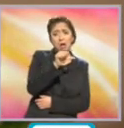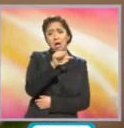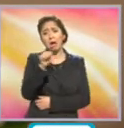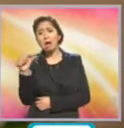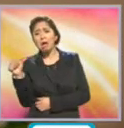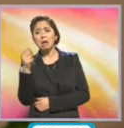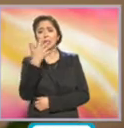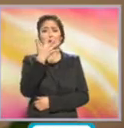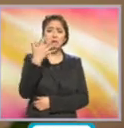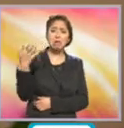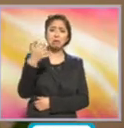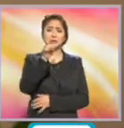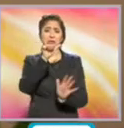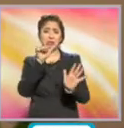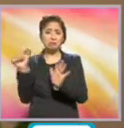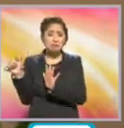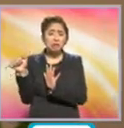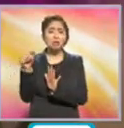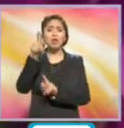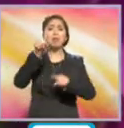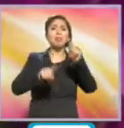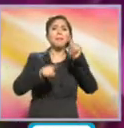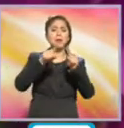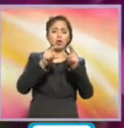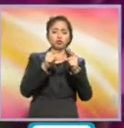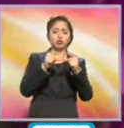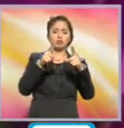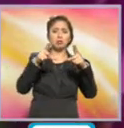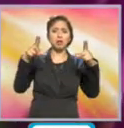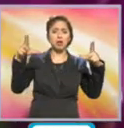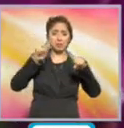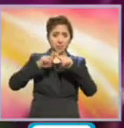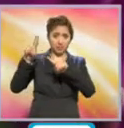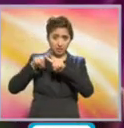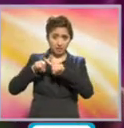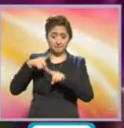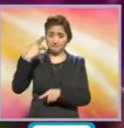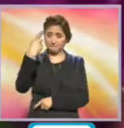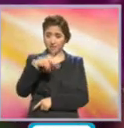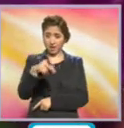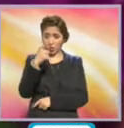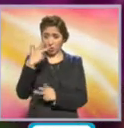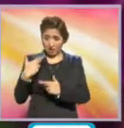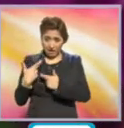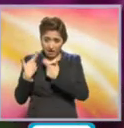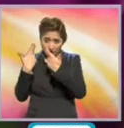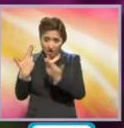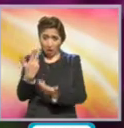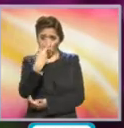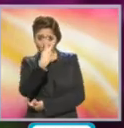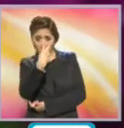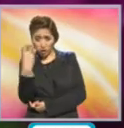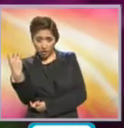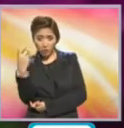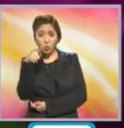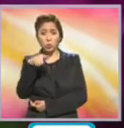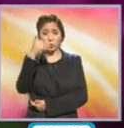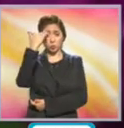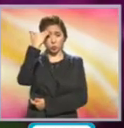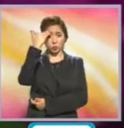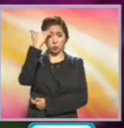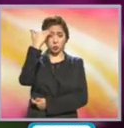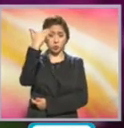pesos. Depende el tipo y el tamaño, ¿no? Pero oye, un regalo de 200 pesos que te dura más de 6 meses. Sí